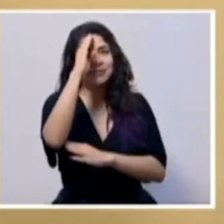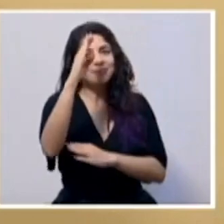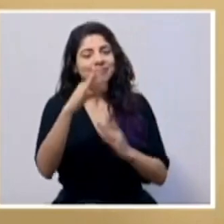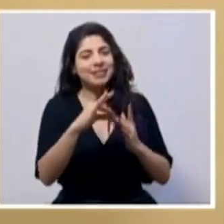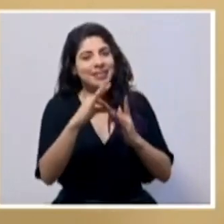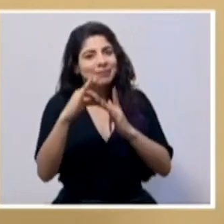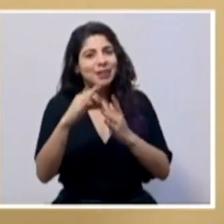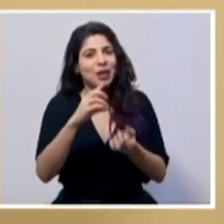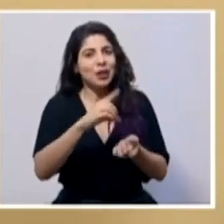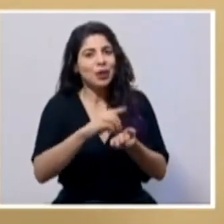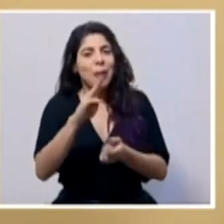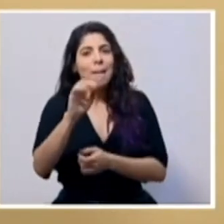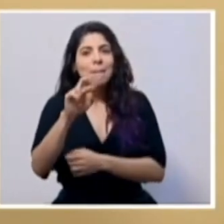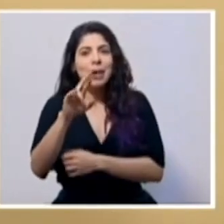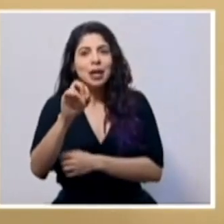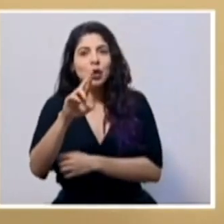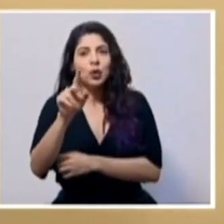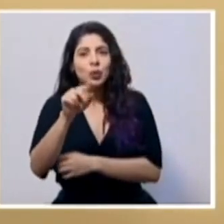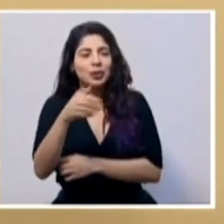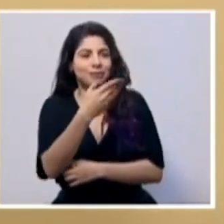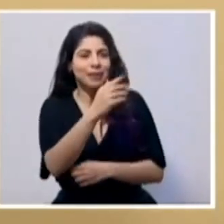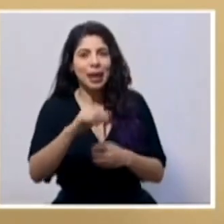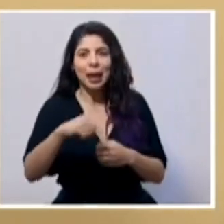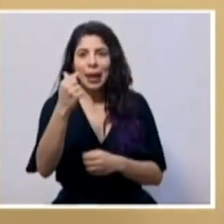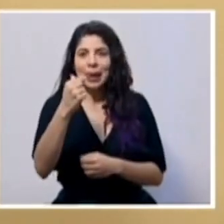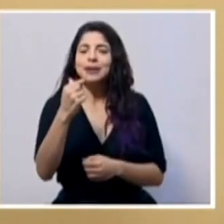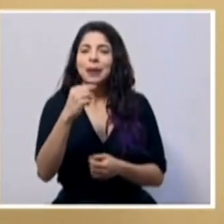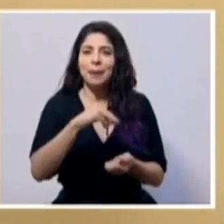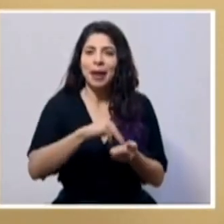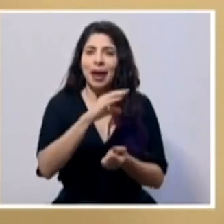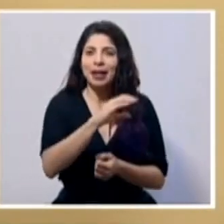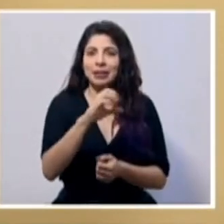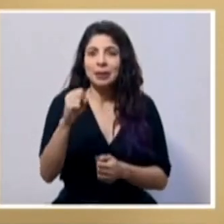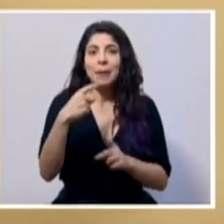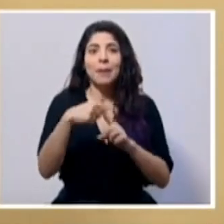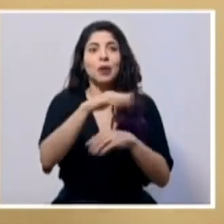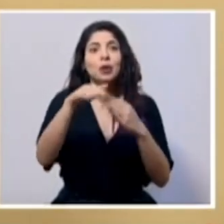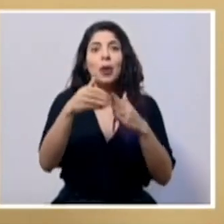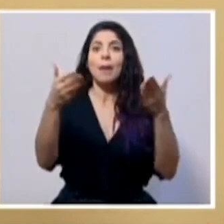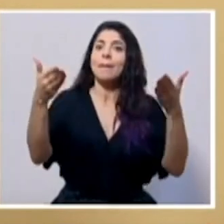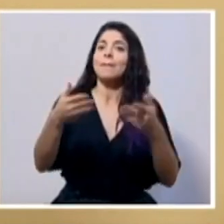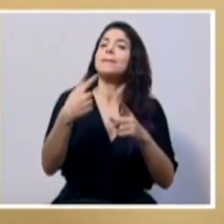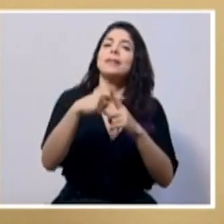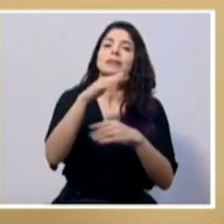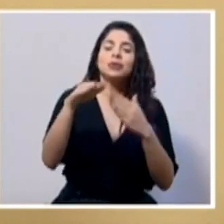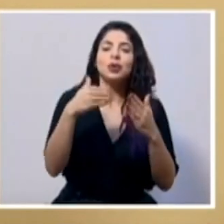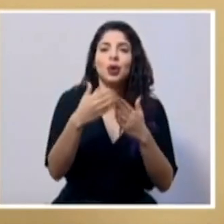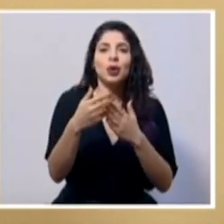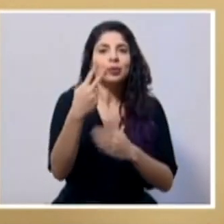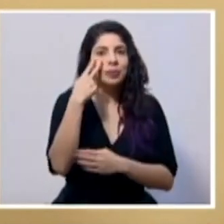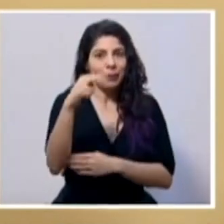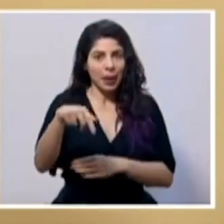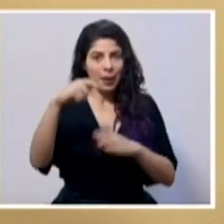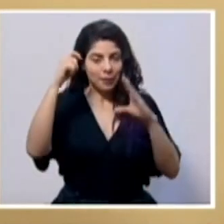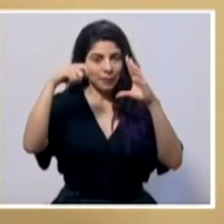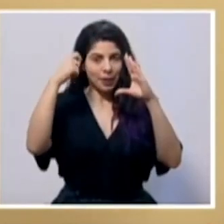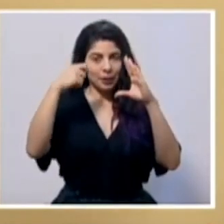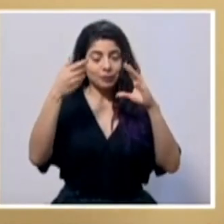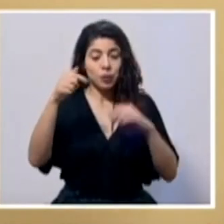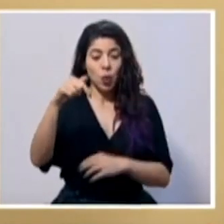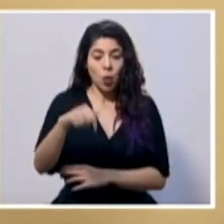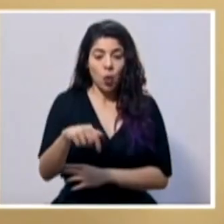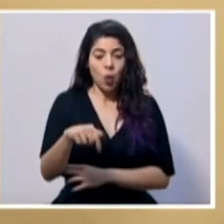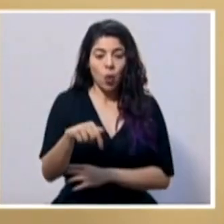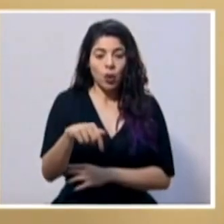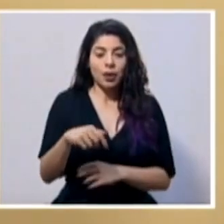Especial a doctor Mario Ruiz, gerente médico de la Caja Costarricense de Seguro Social, todos los presentes y los que siguen la transmisión. Hoy